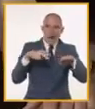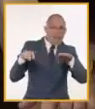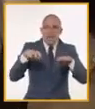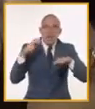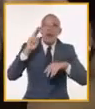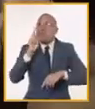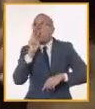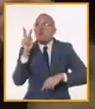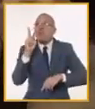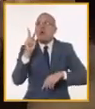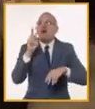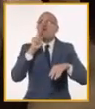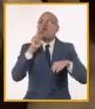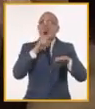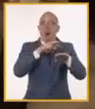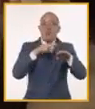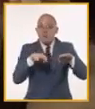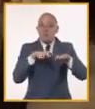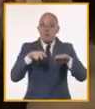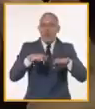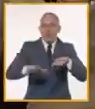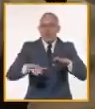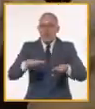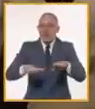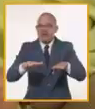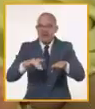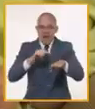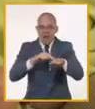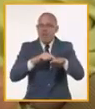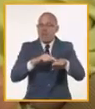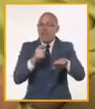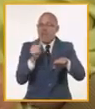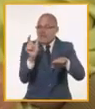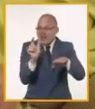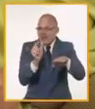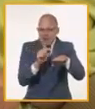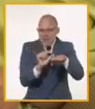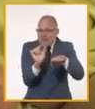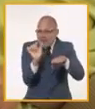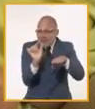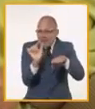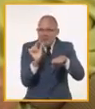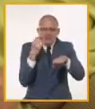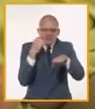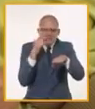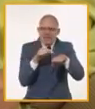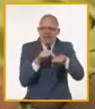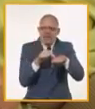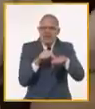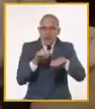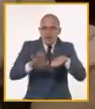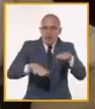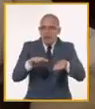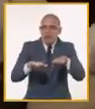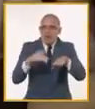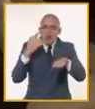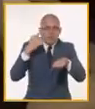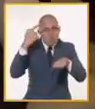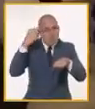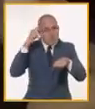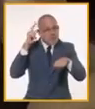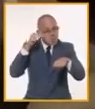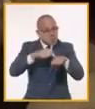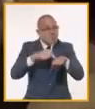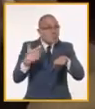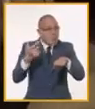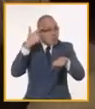yo, se le mueve la bala. Bueno, la bala no. La esquirla. Tampoco, yo no sabía lo que era. Ah, ya,